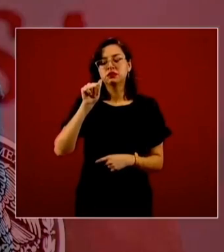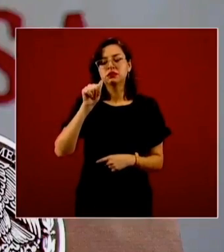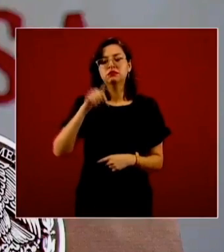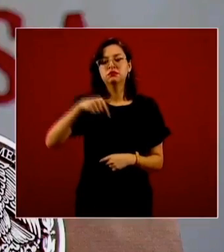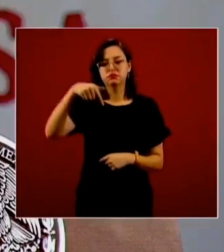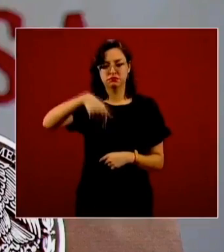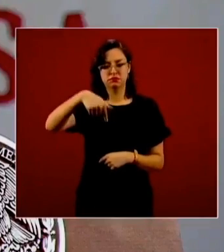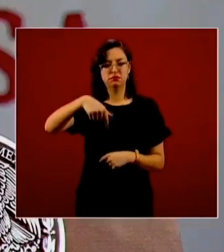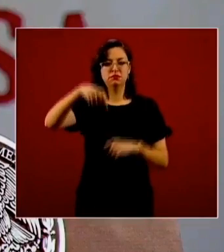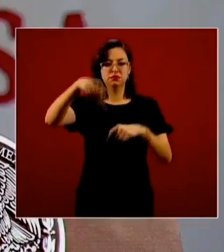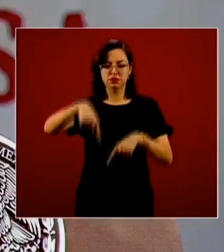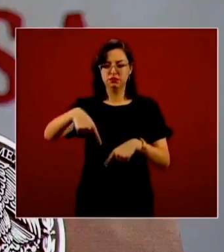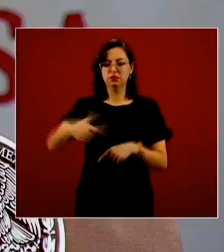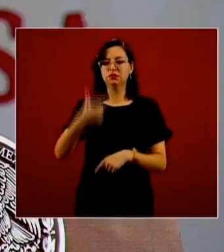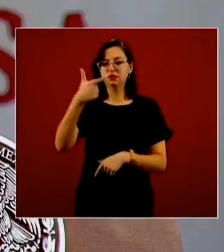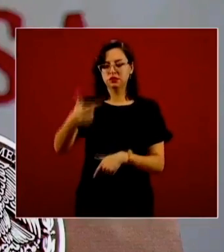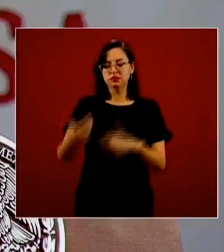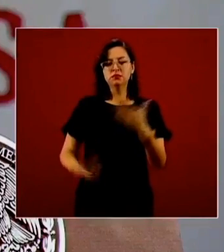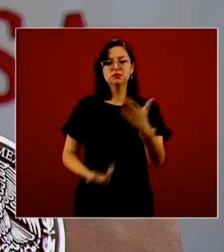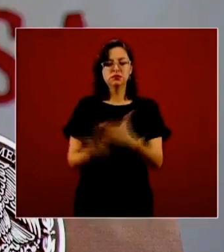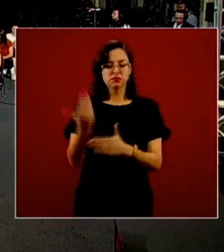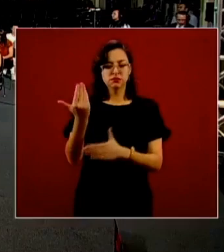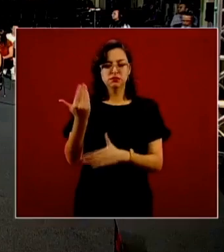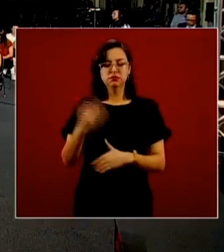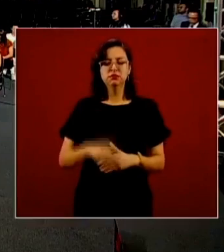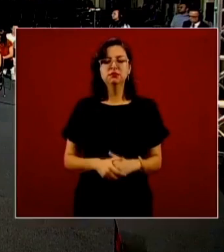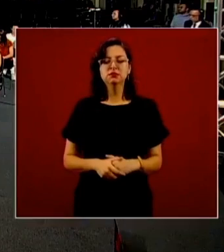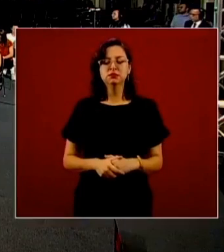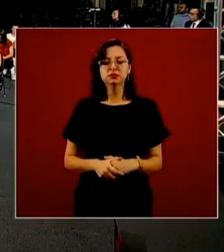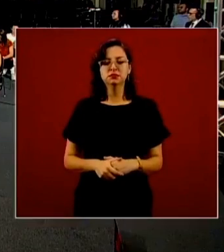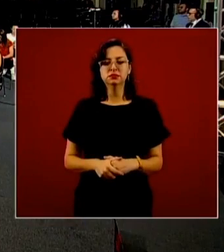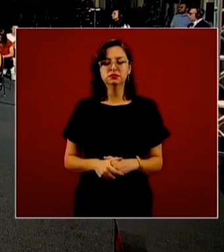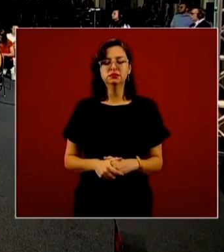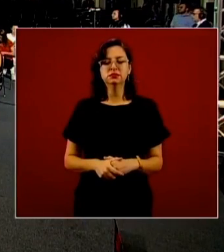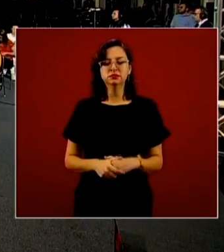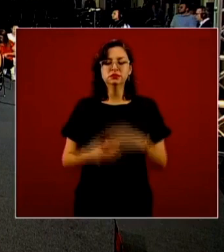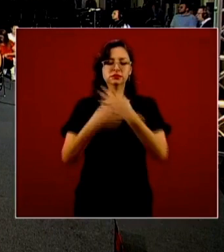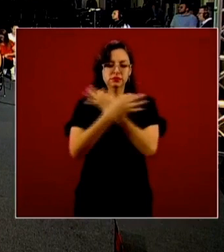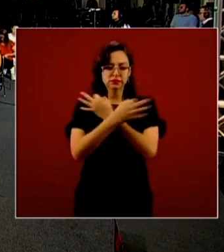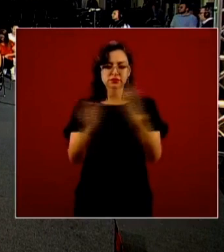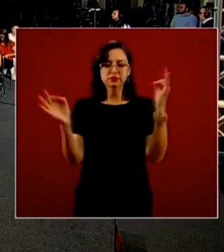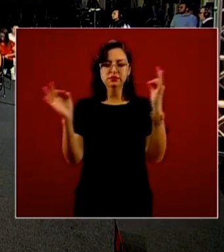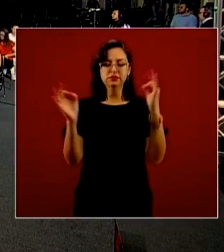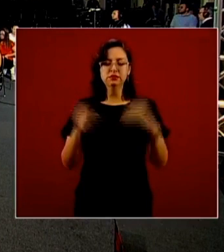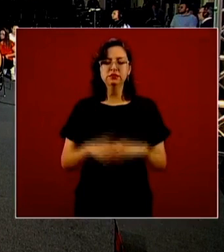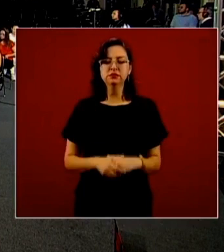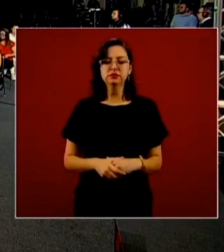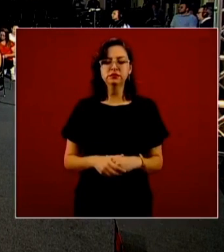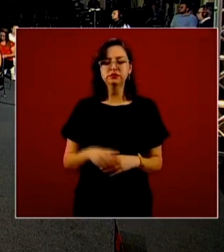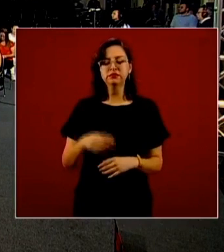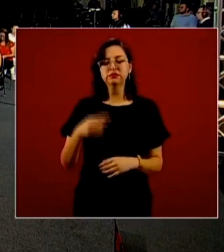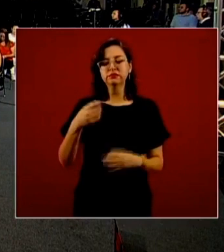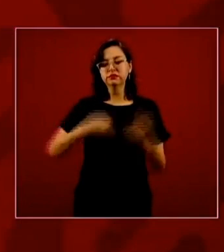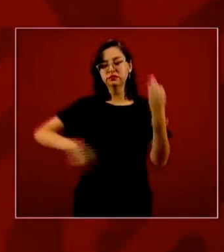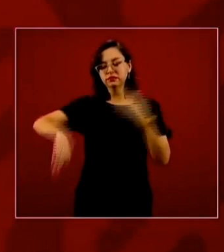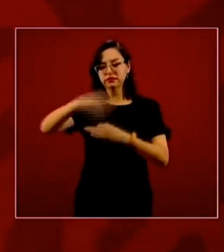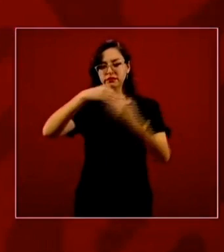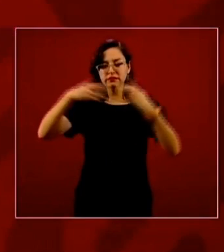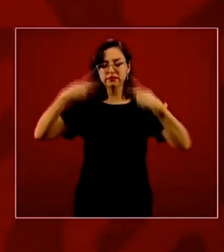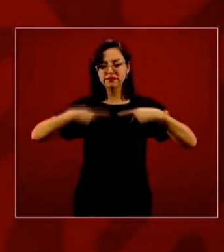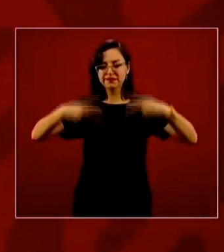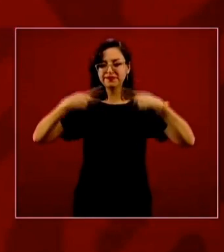Aquí, a las 7 de la mañana, se va a fijar nuestra postura para todos los